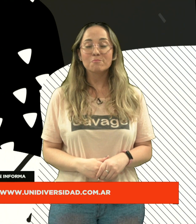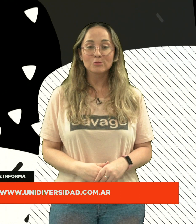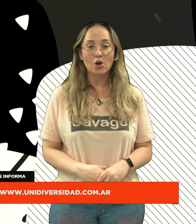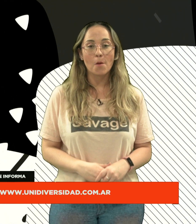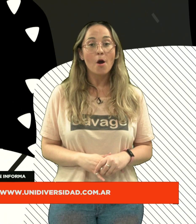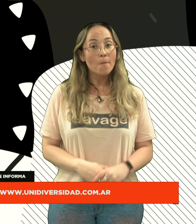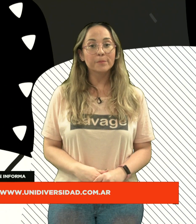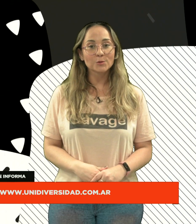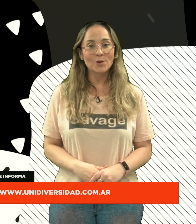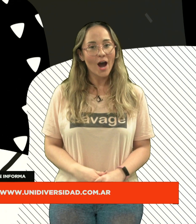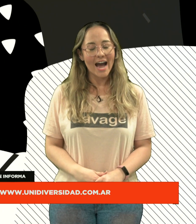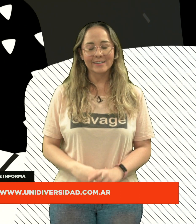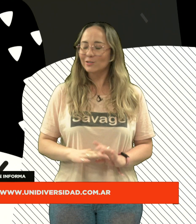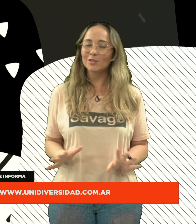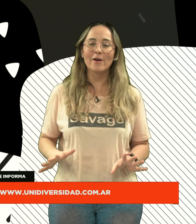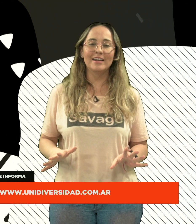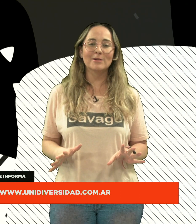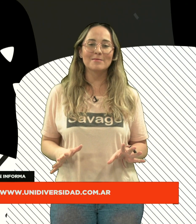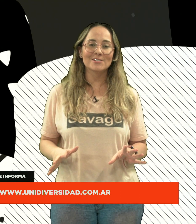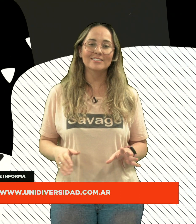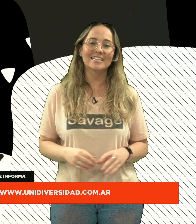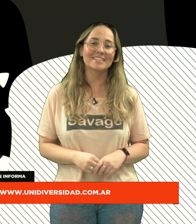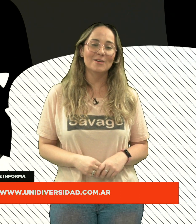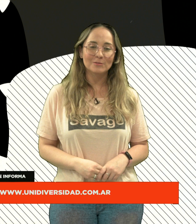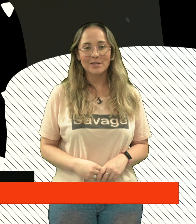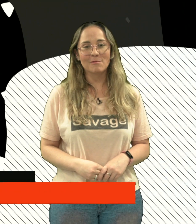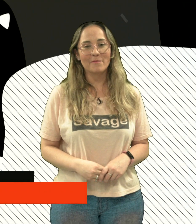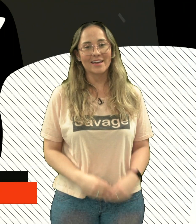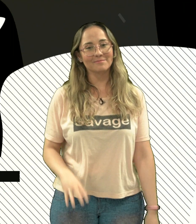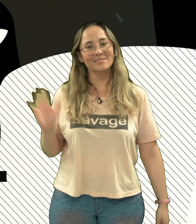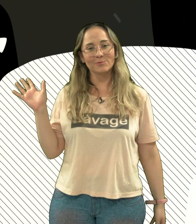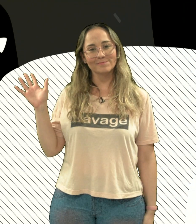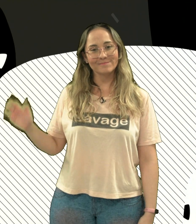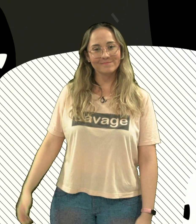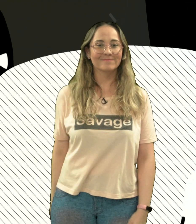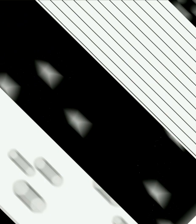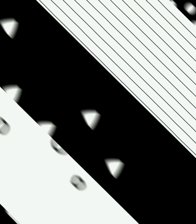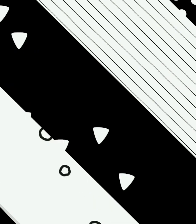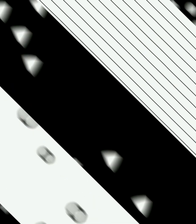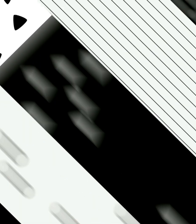www.unidiversidad.com.ar. No te muevas de la programación de Señalu y nos vemos mañana. Chao.